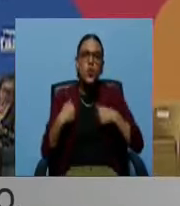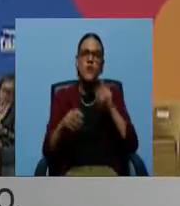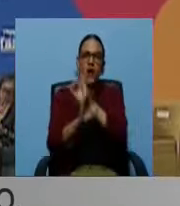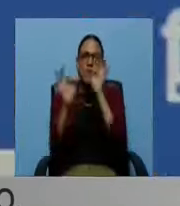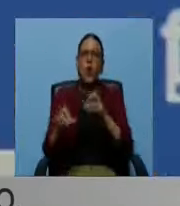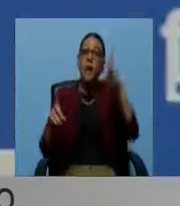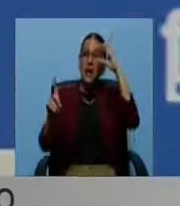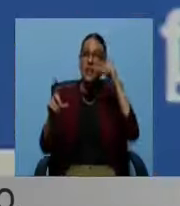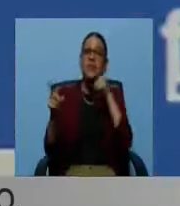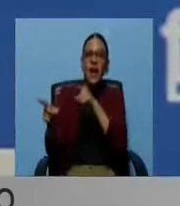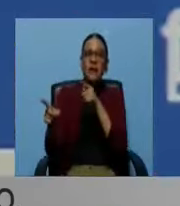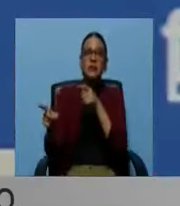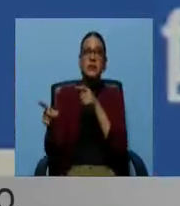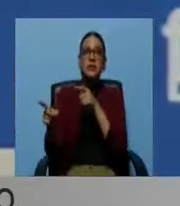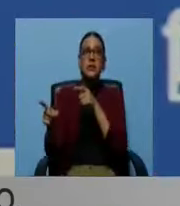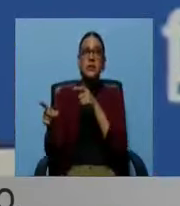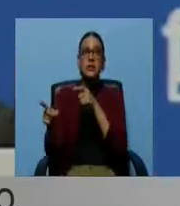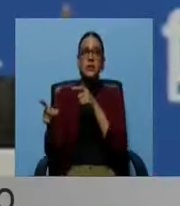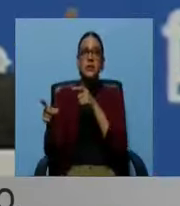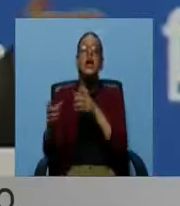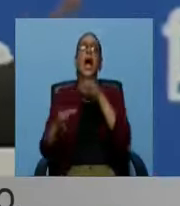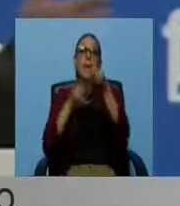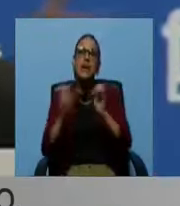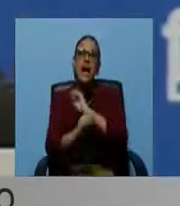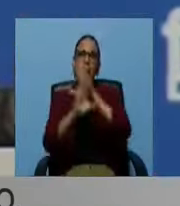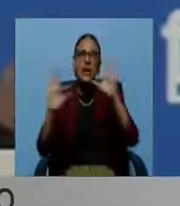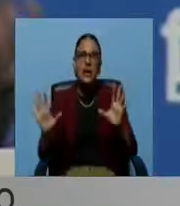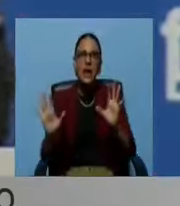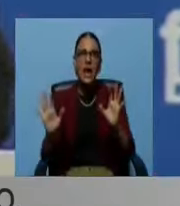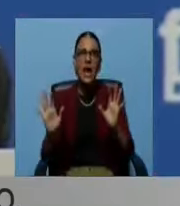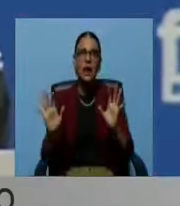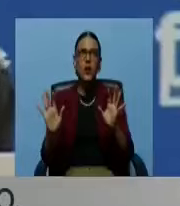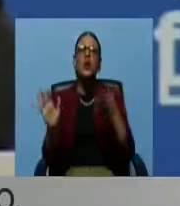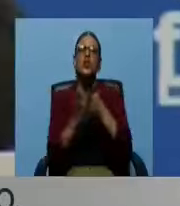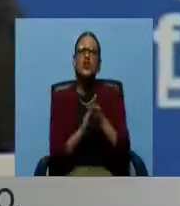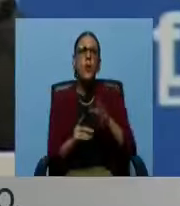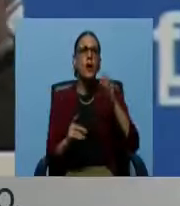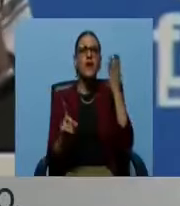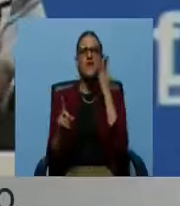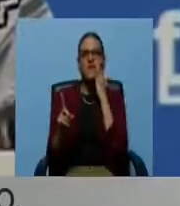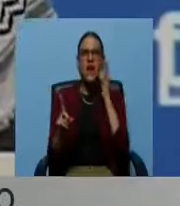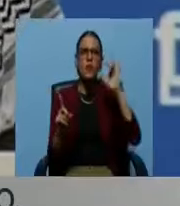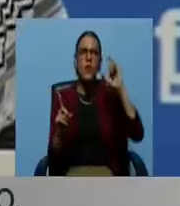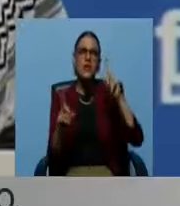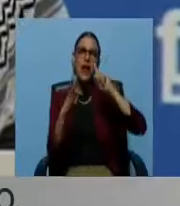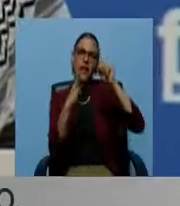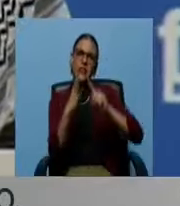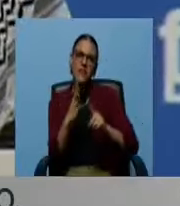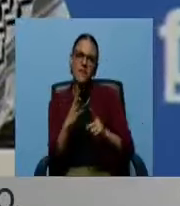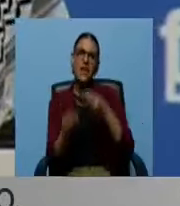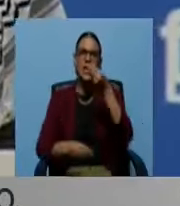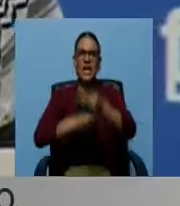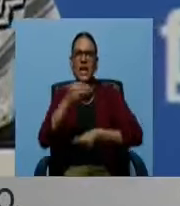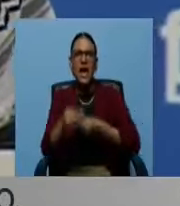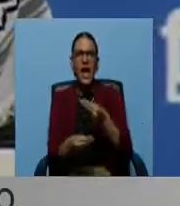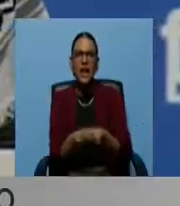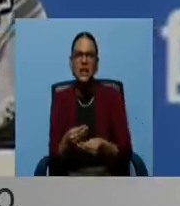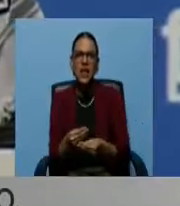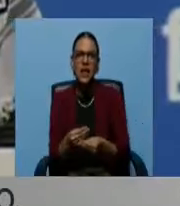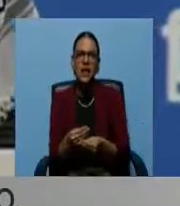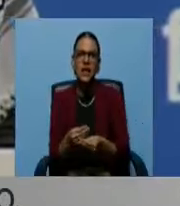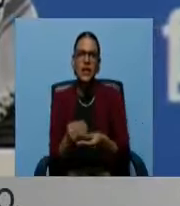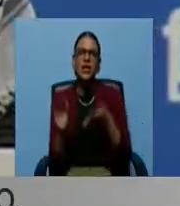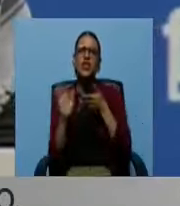Delcy la ha caracterizado perfectamente. Esas redes sociales que están siendo un foco